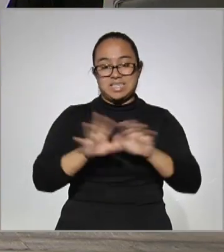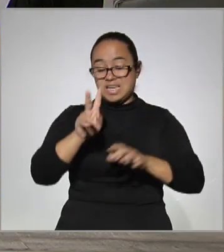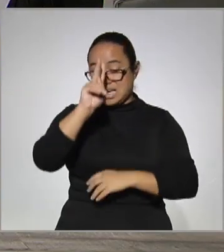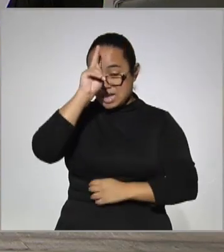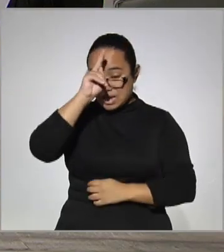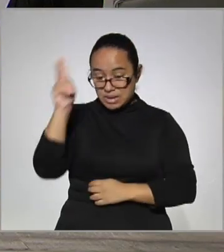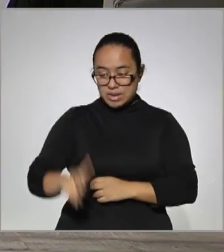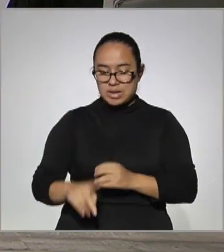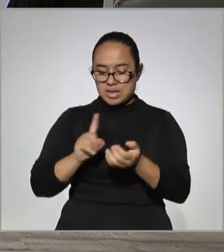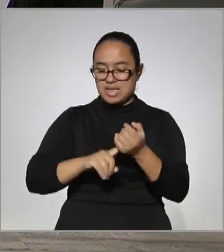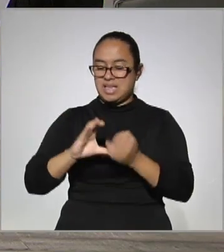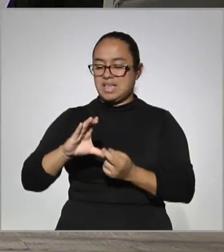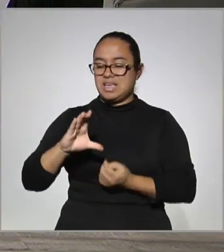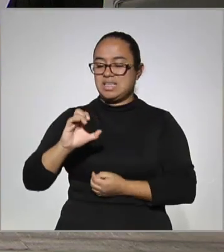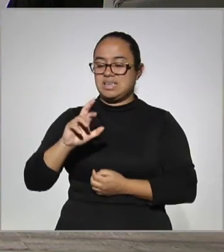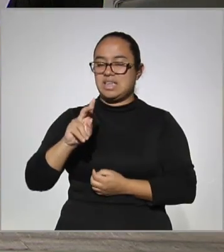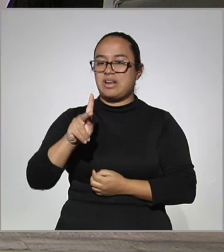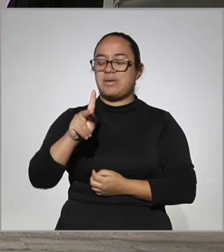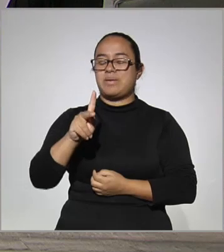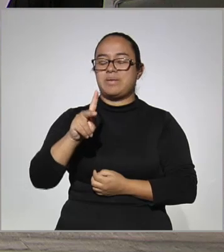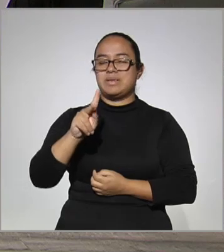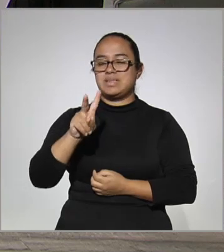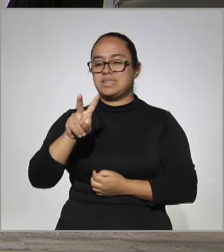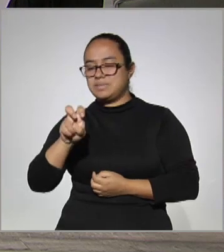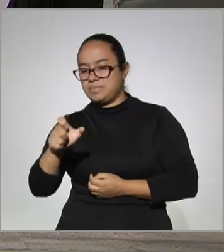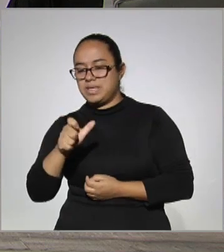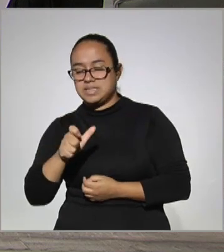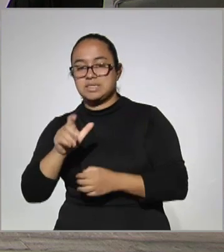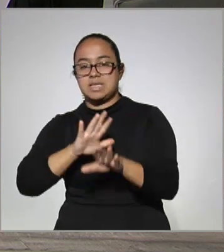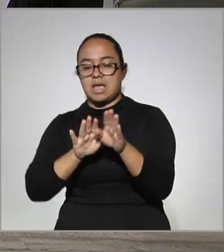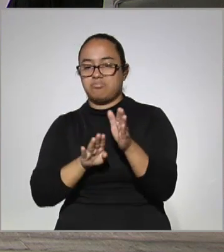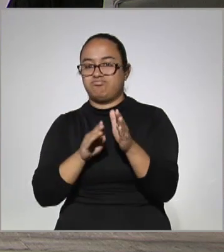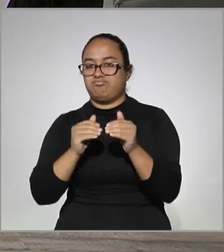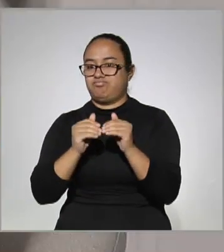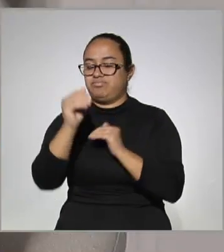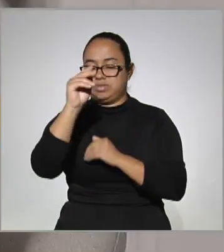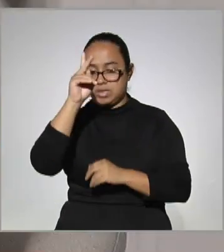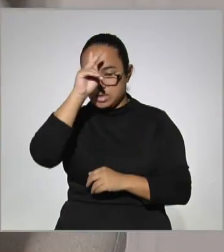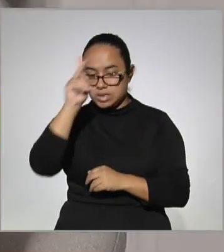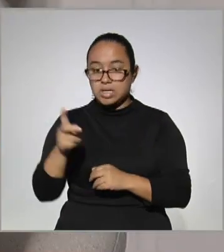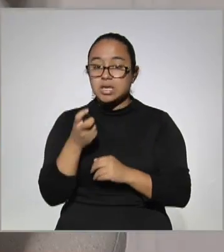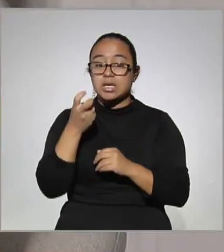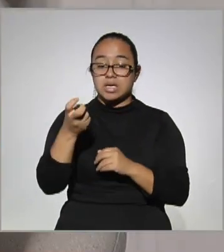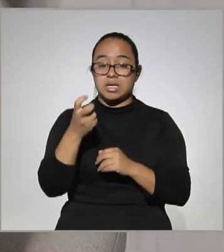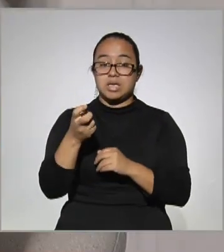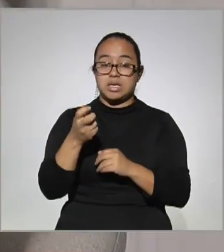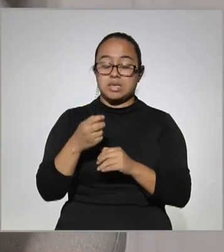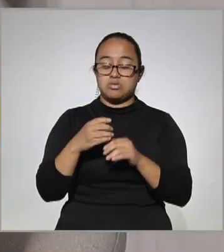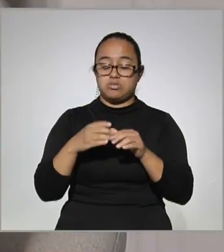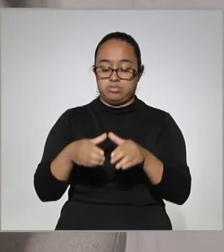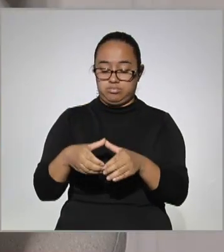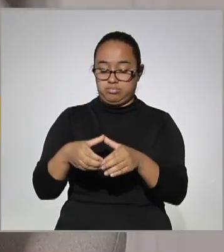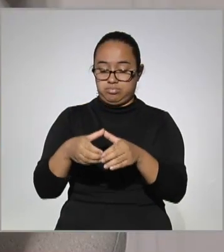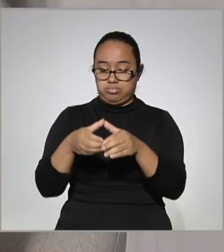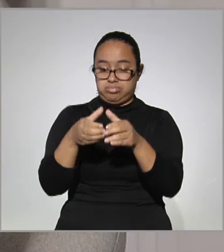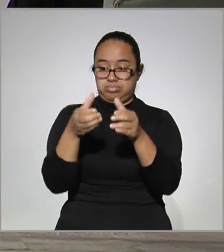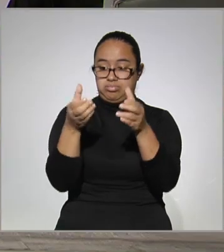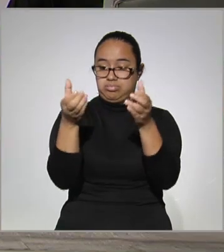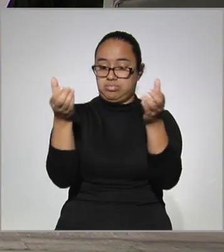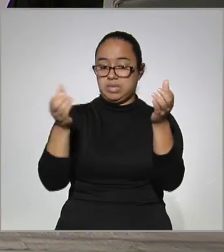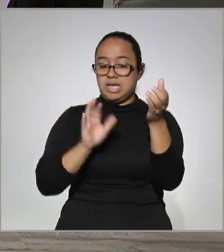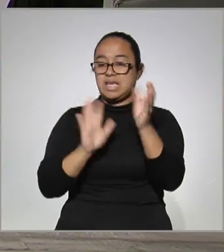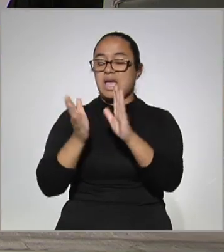este cuello, este cérvix. ¿Qué significa? Que se ha ido hacia la parte lateral del cuello, que ha